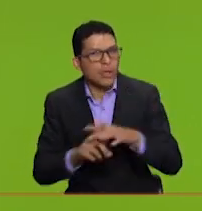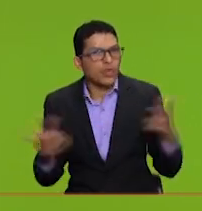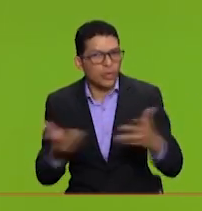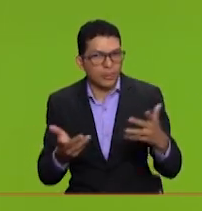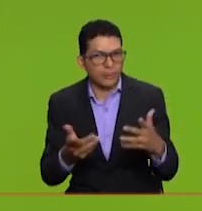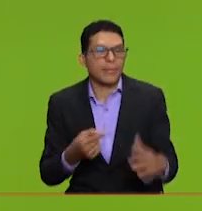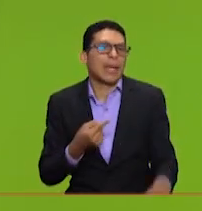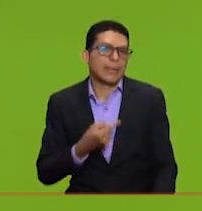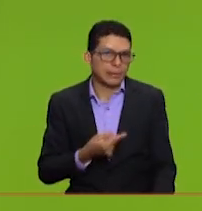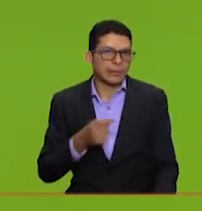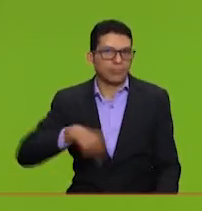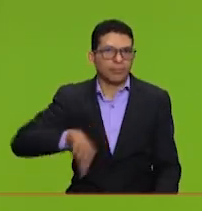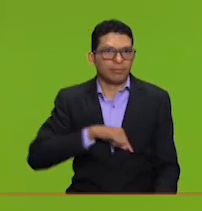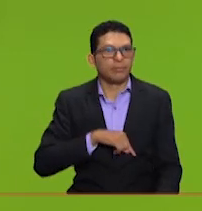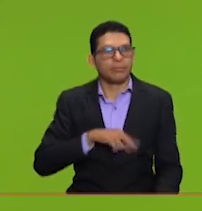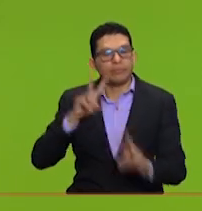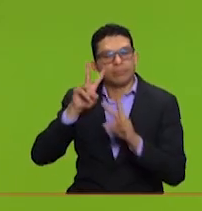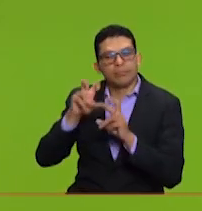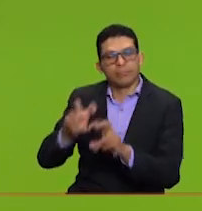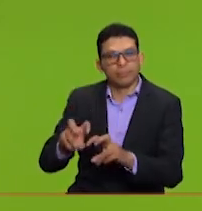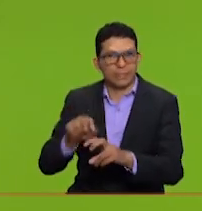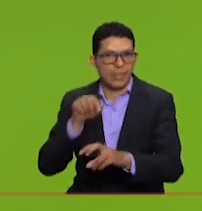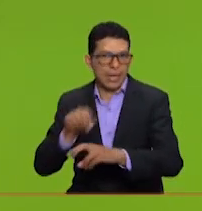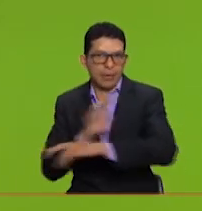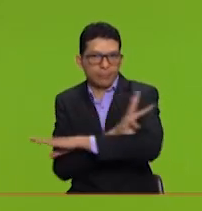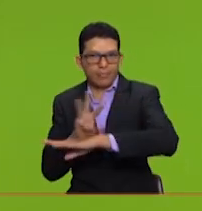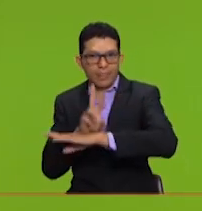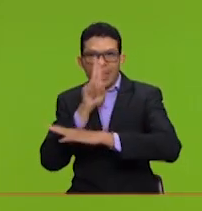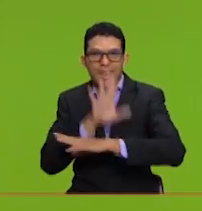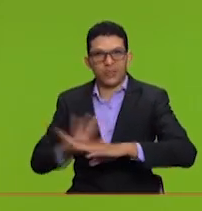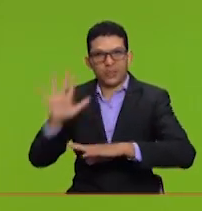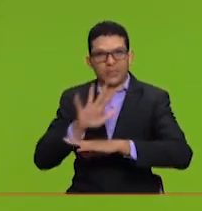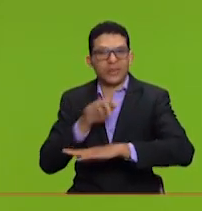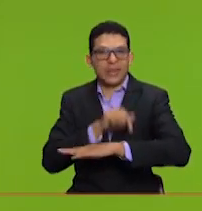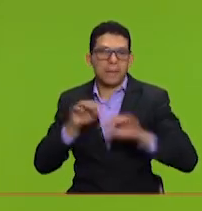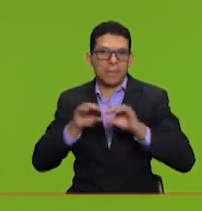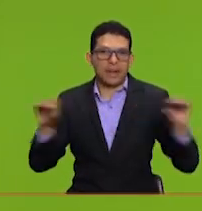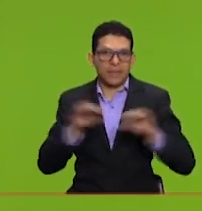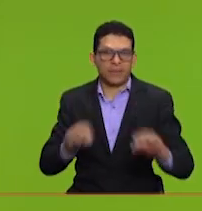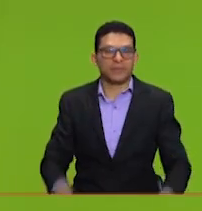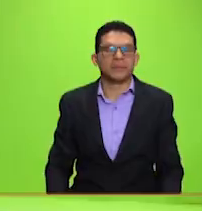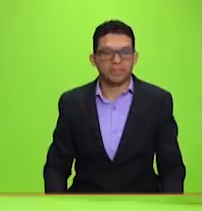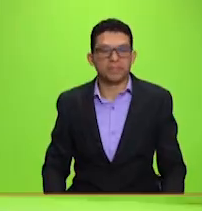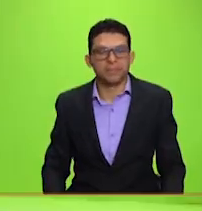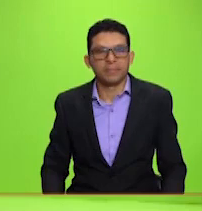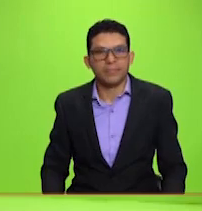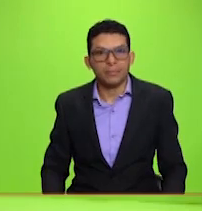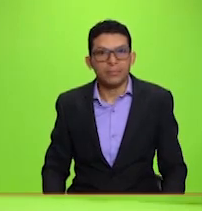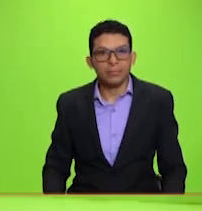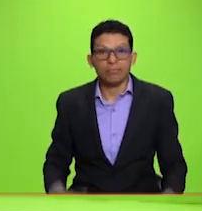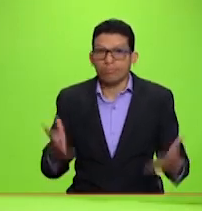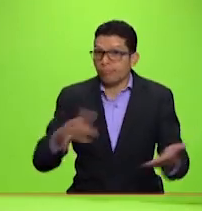la forma es consultarlo en el salvoconducto único nacional a través de la plataforma vital. Es decir, que son